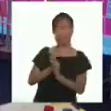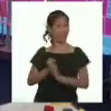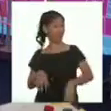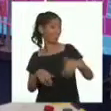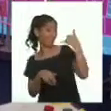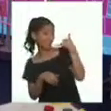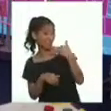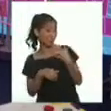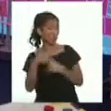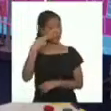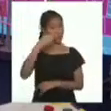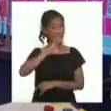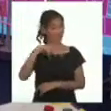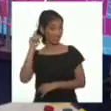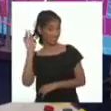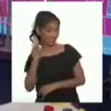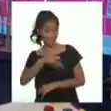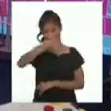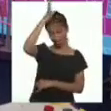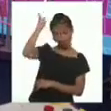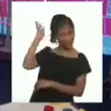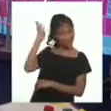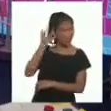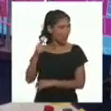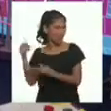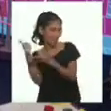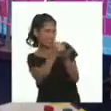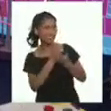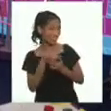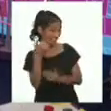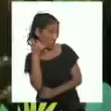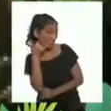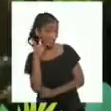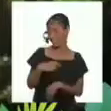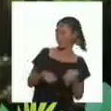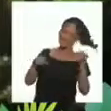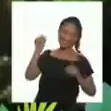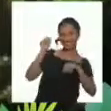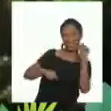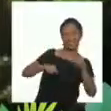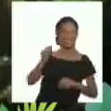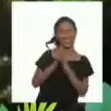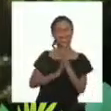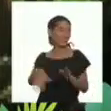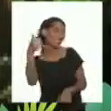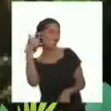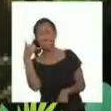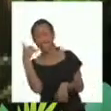querido superaliado Héctor Gallo de las Rocas para que nos ayude? ¡Ay, sí!